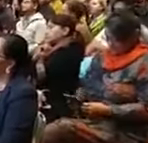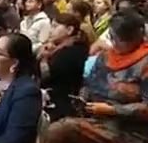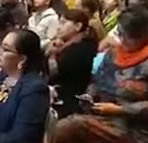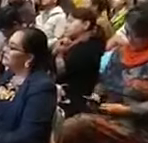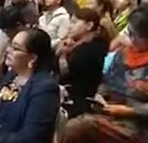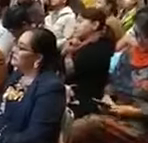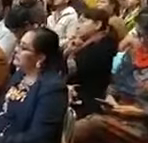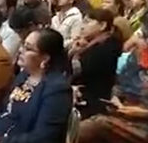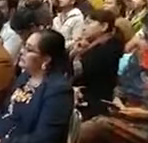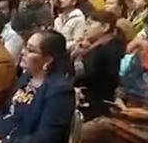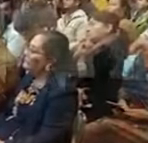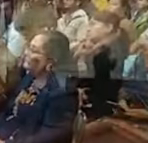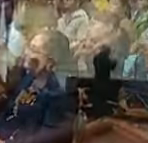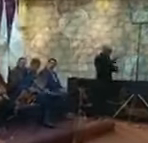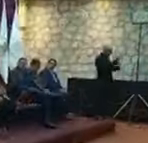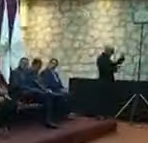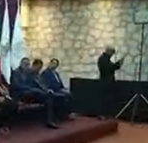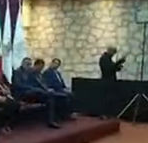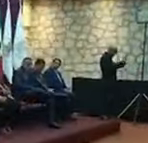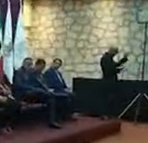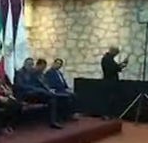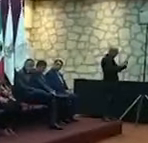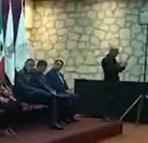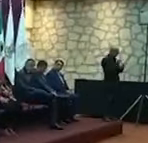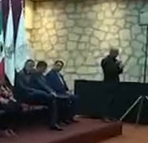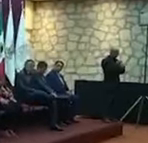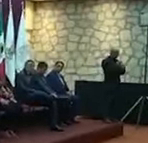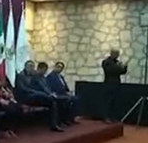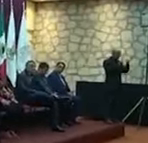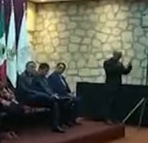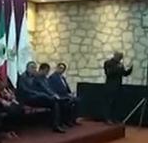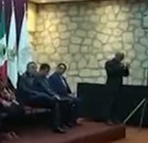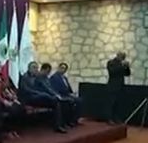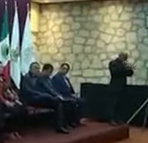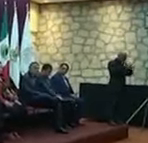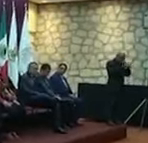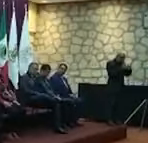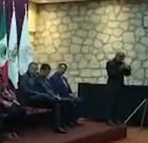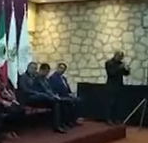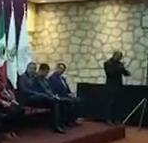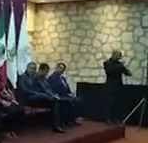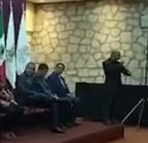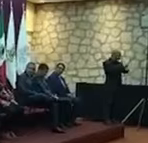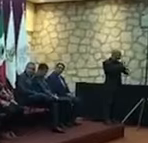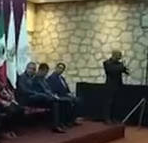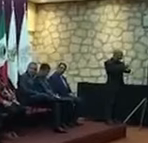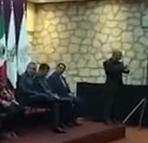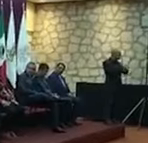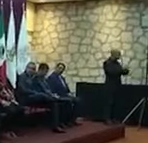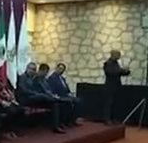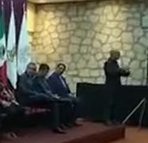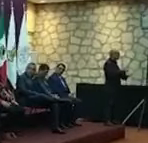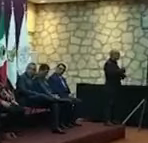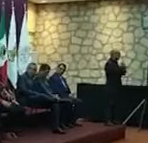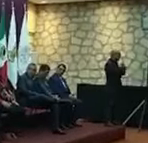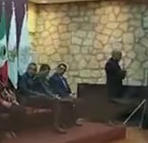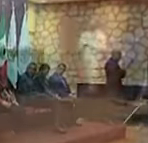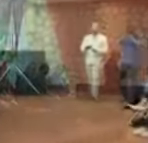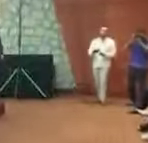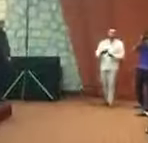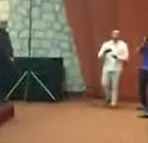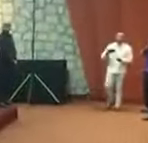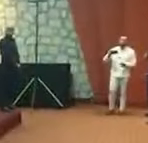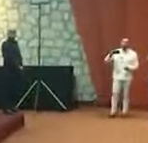derechos humanos en reconocimiento de activistas defensores de las garantías de los michoacanos. Durante la entrega del reconocimiento, Elvia Higuera